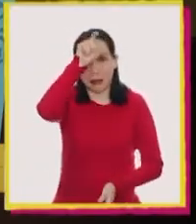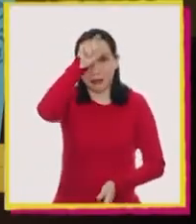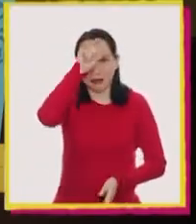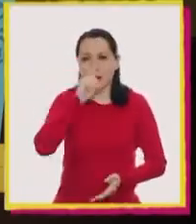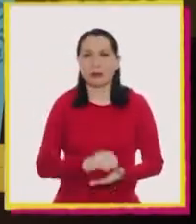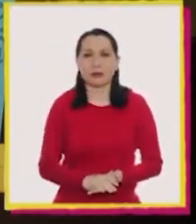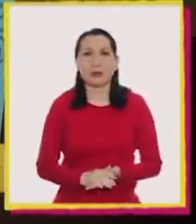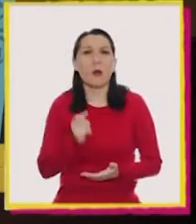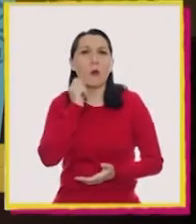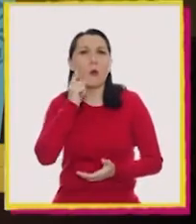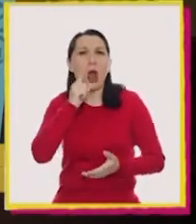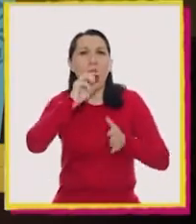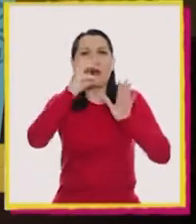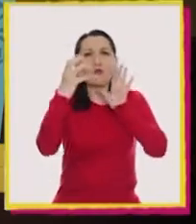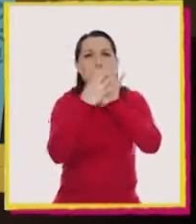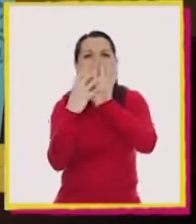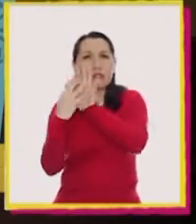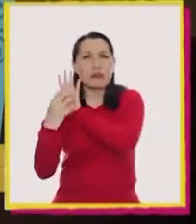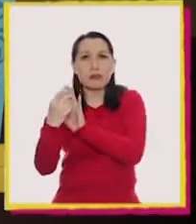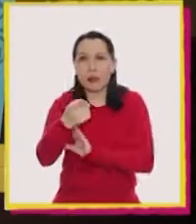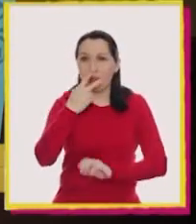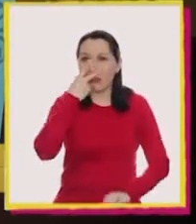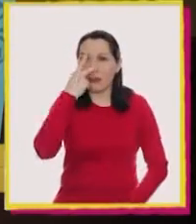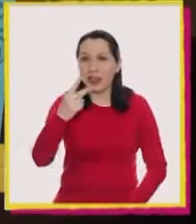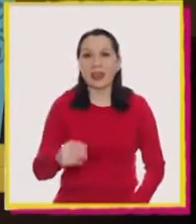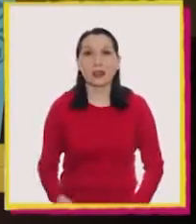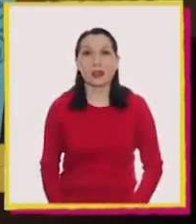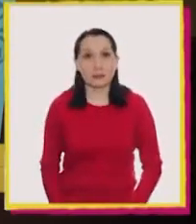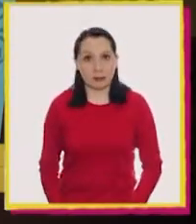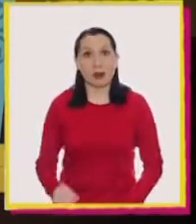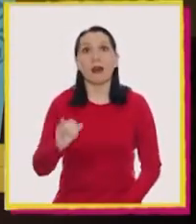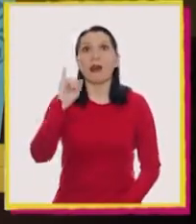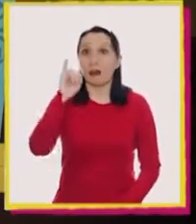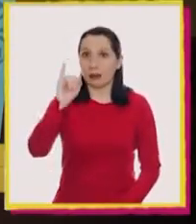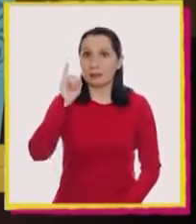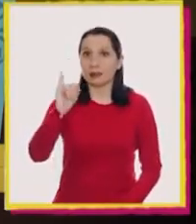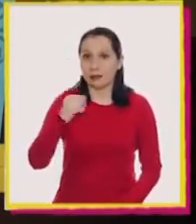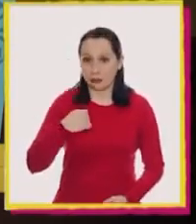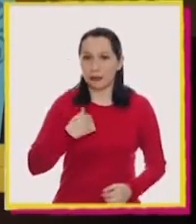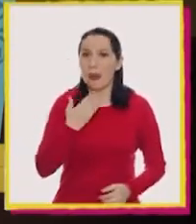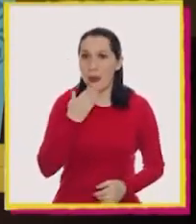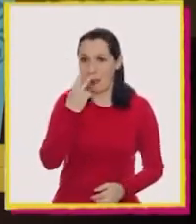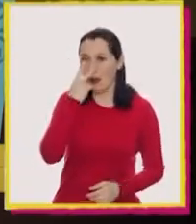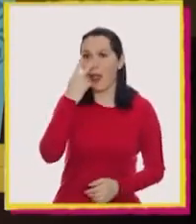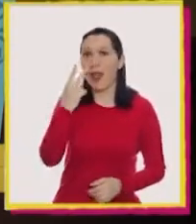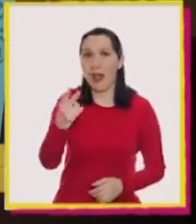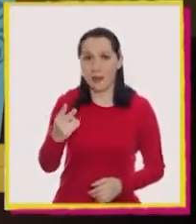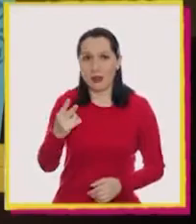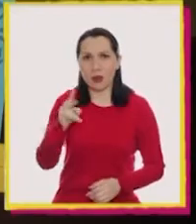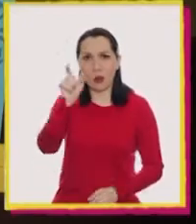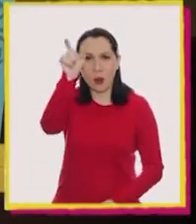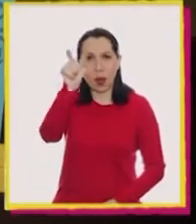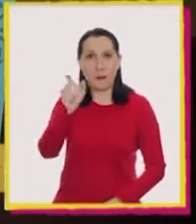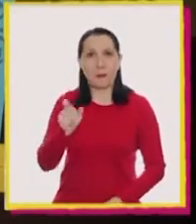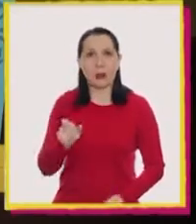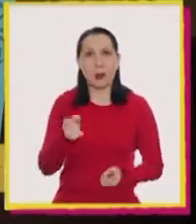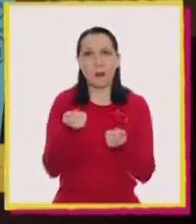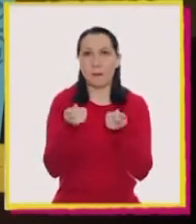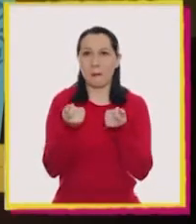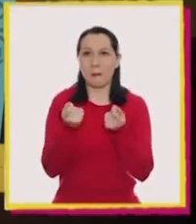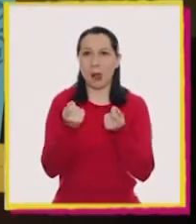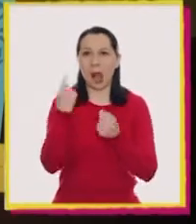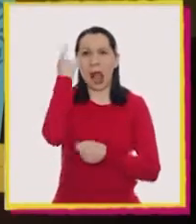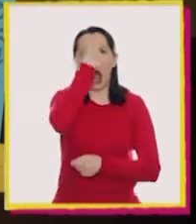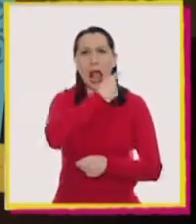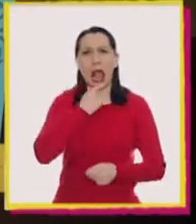egipcios. ¿Qué símbolos observan? ¡Sí! Yo también veo a una persona